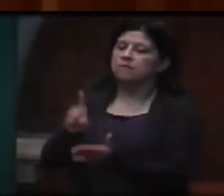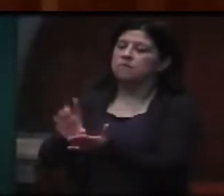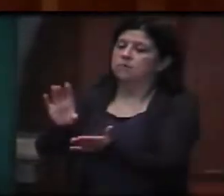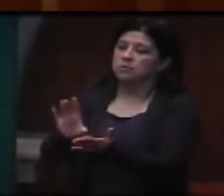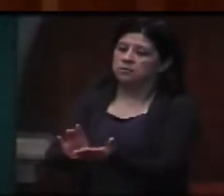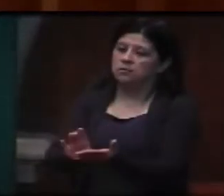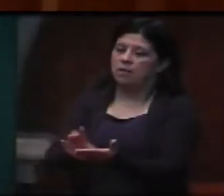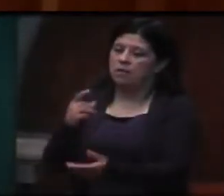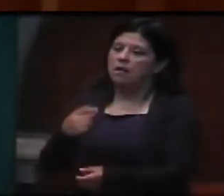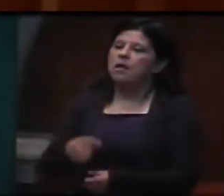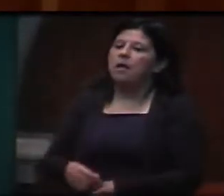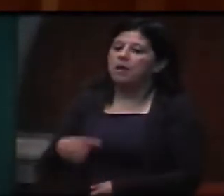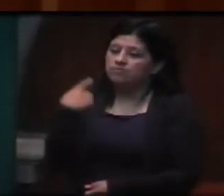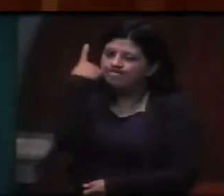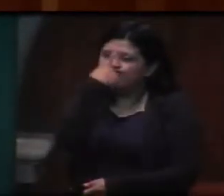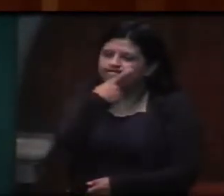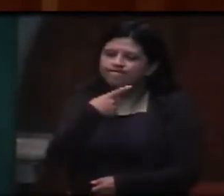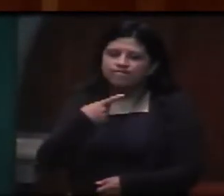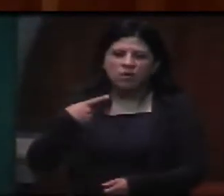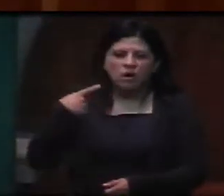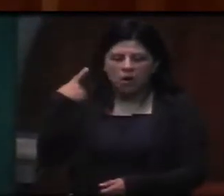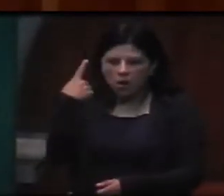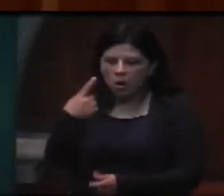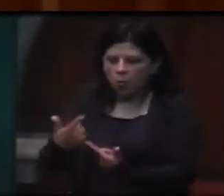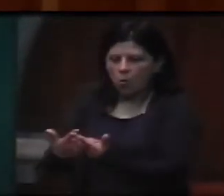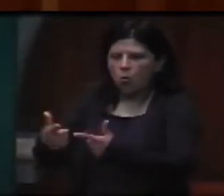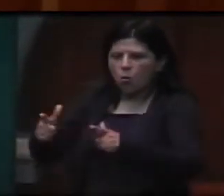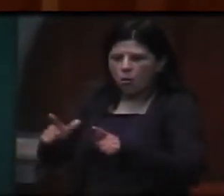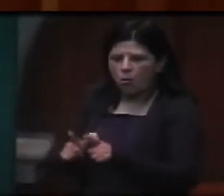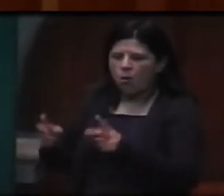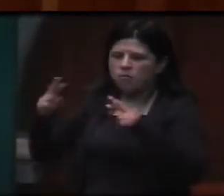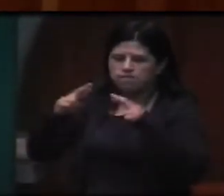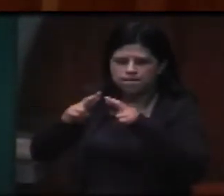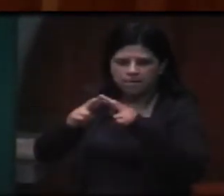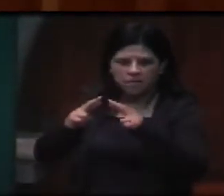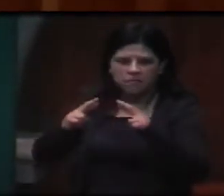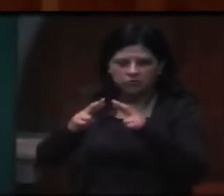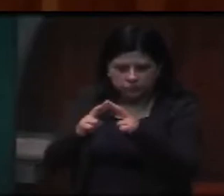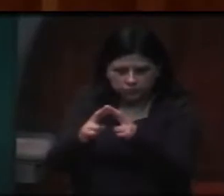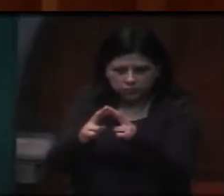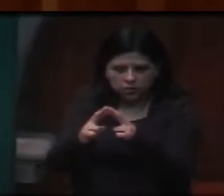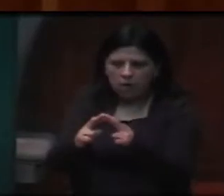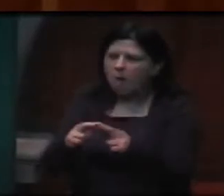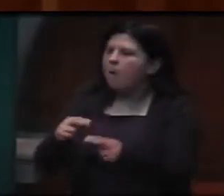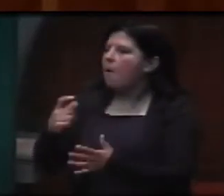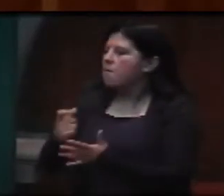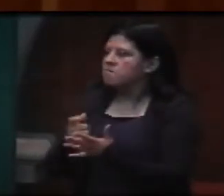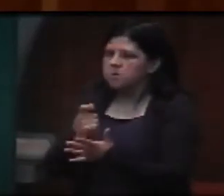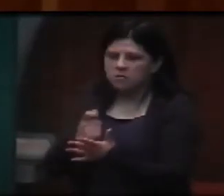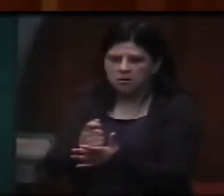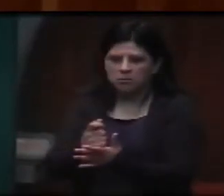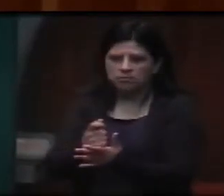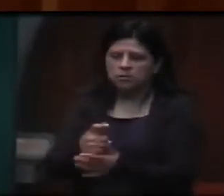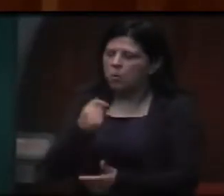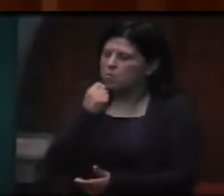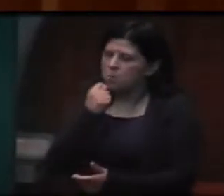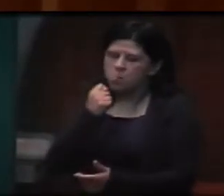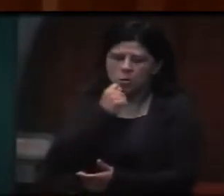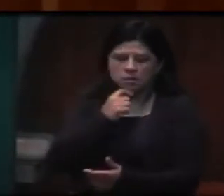raza, etnia, origen, religión o situación económica u otra condición.